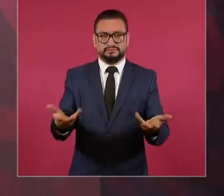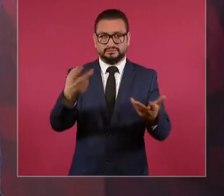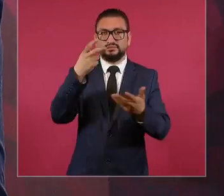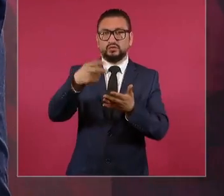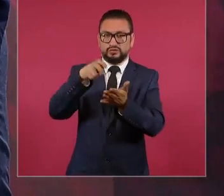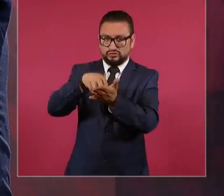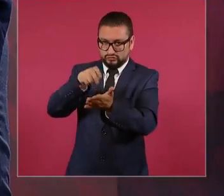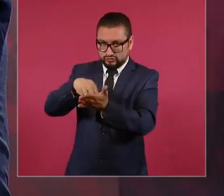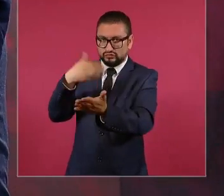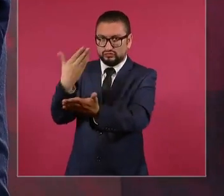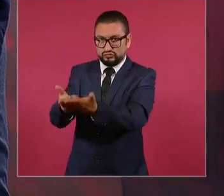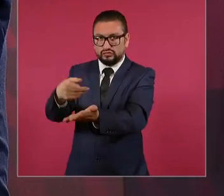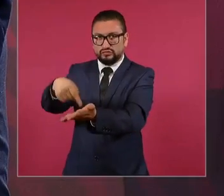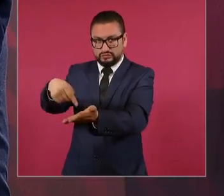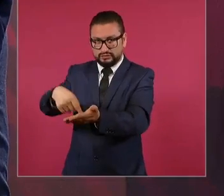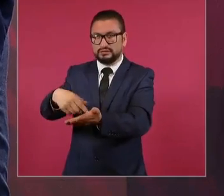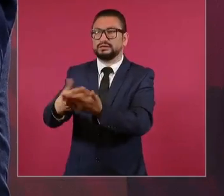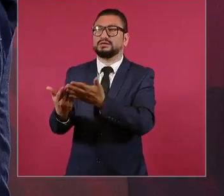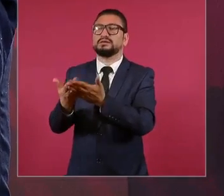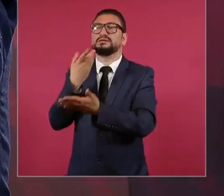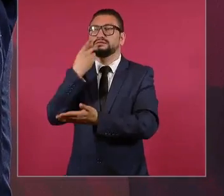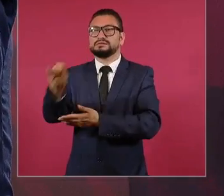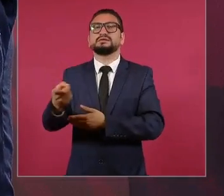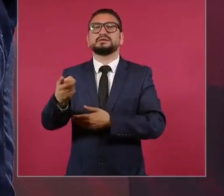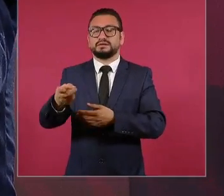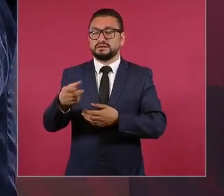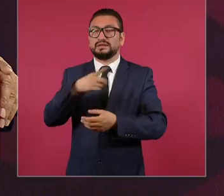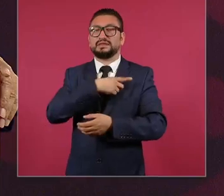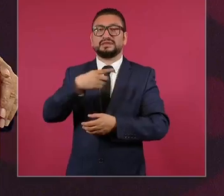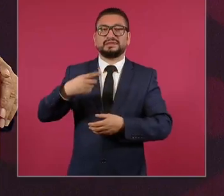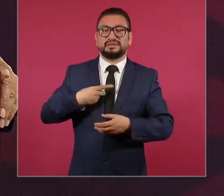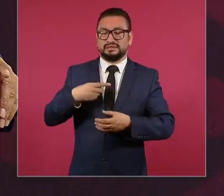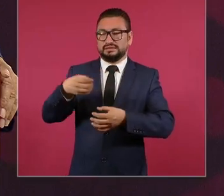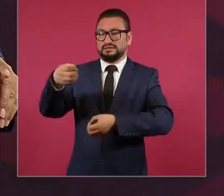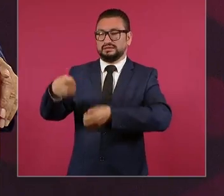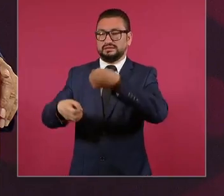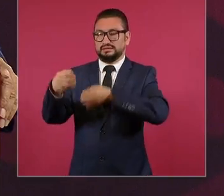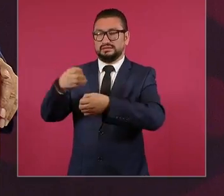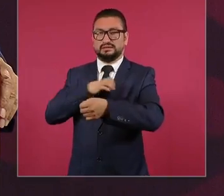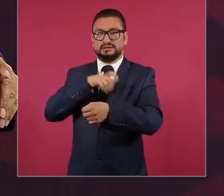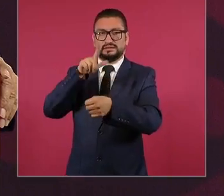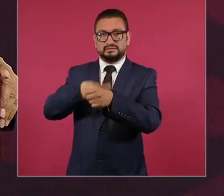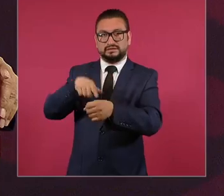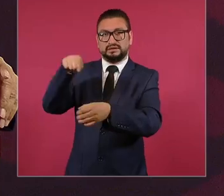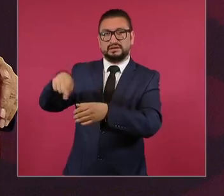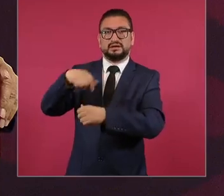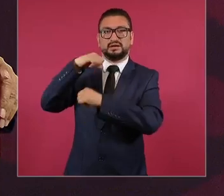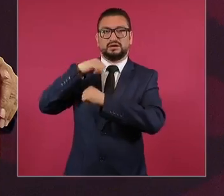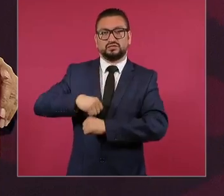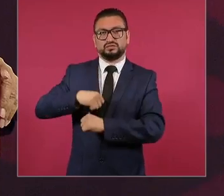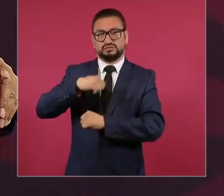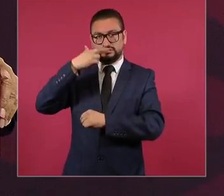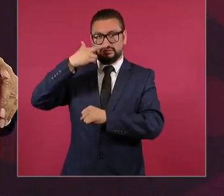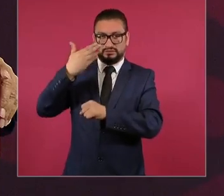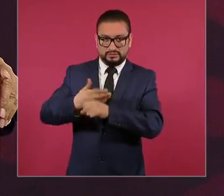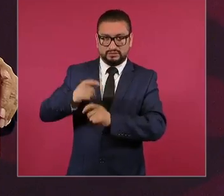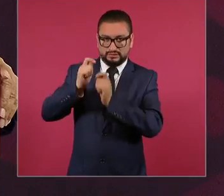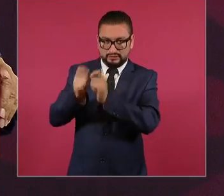reforma se está proponiendo que haya un tribunal que tenga facultad